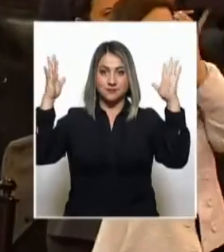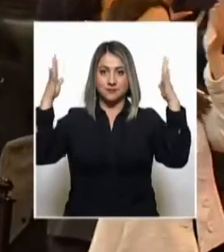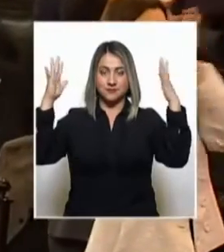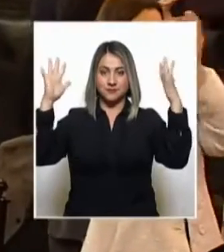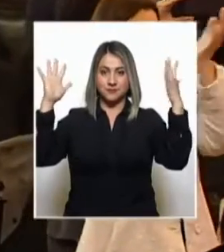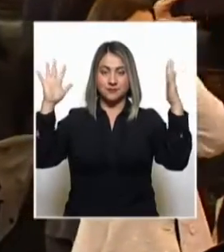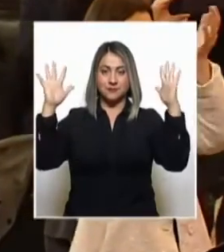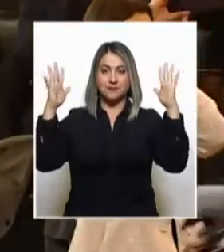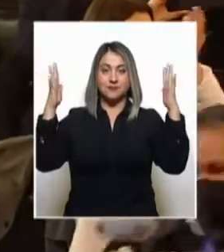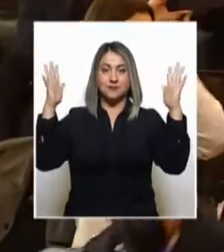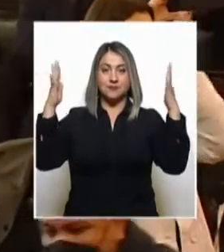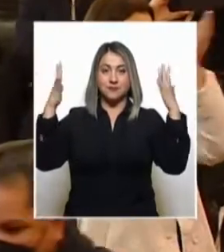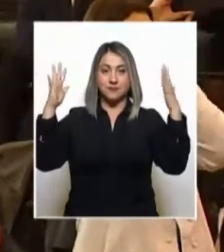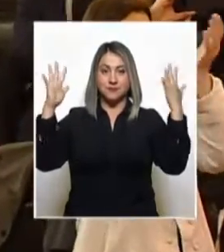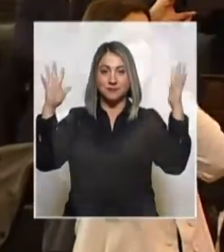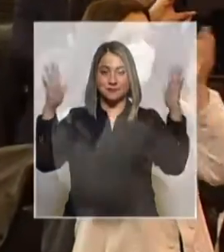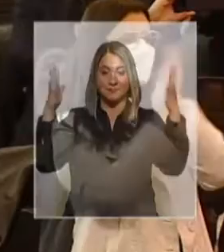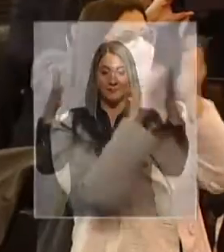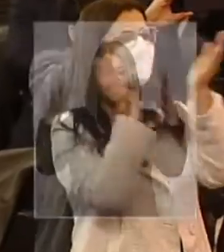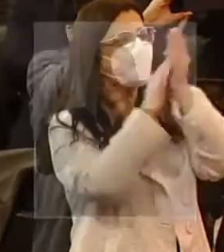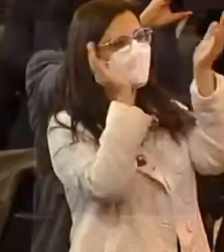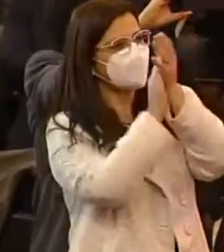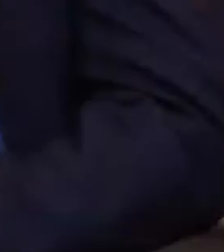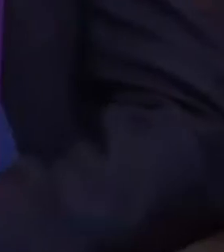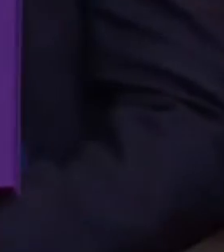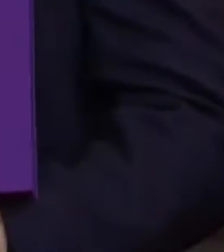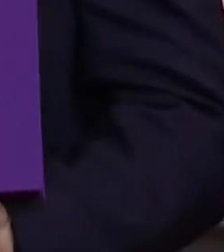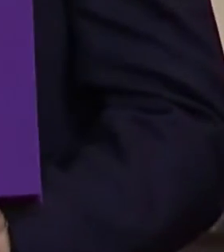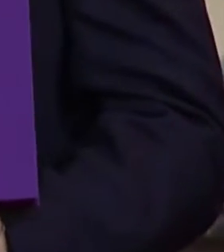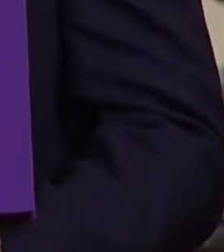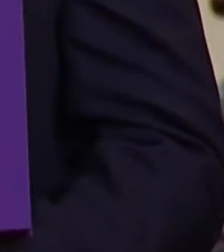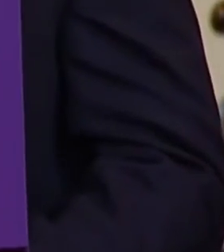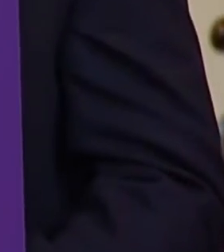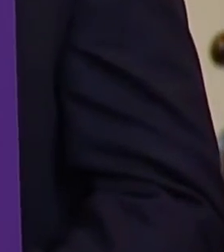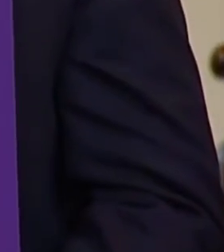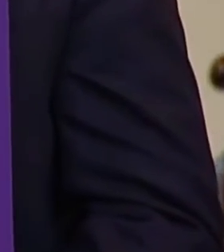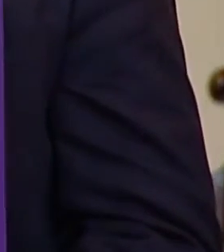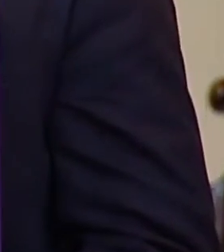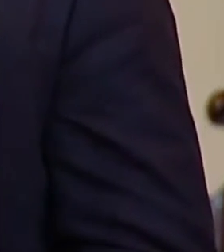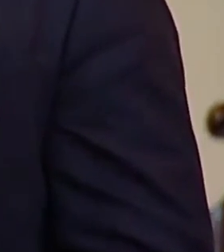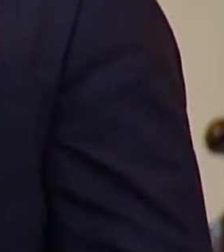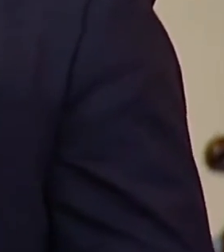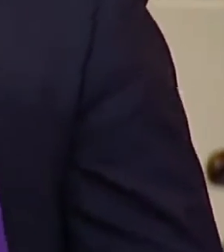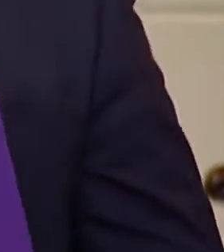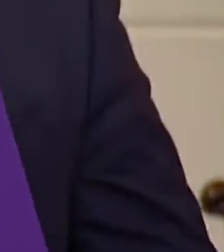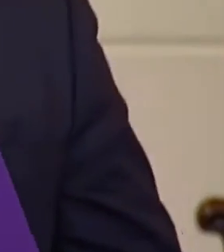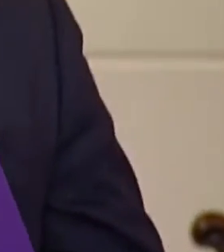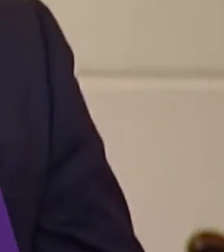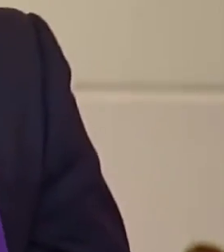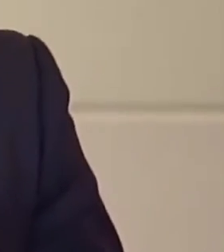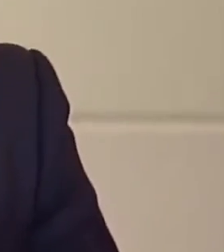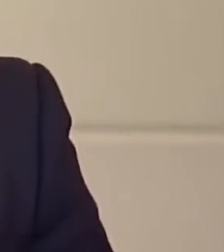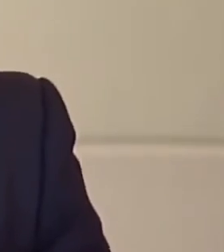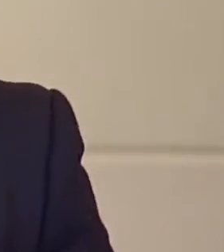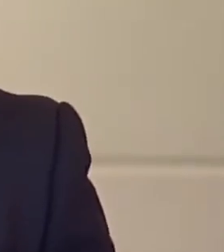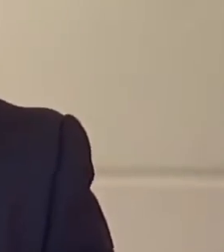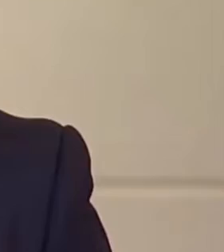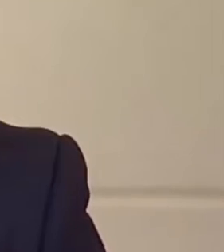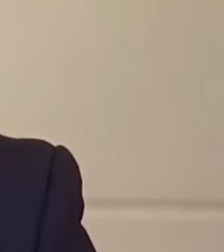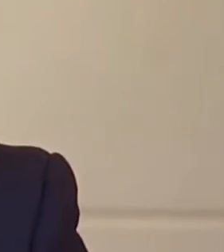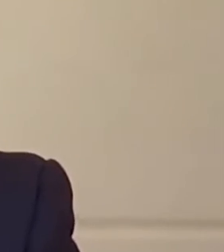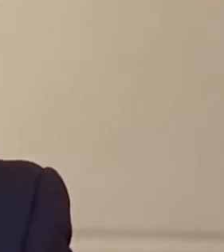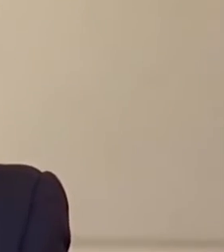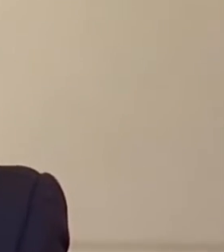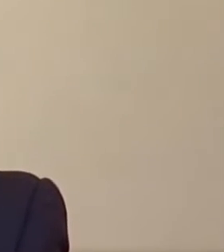instancia participó el presidente Gabriel Boric, a quien la presidenta de la convención le hizo entrega del texto